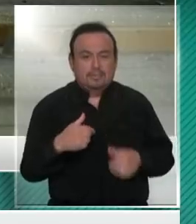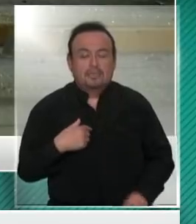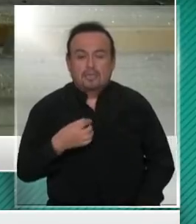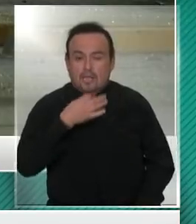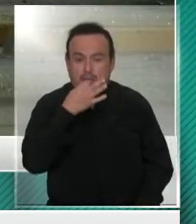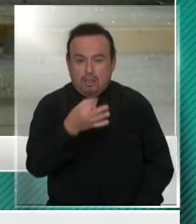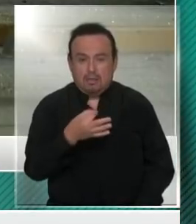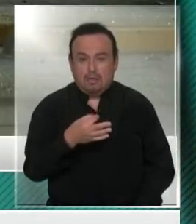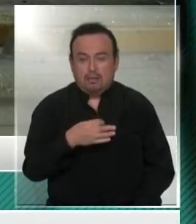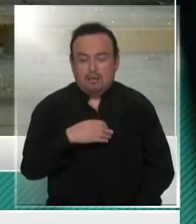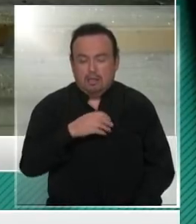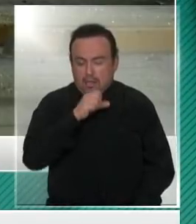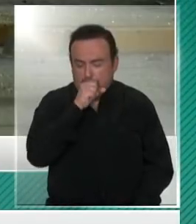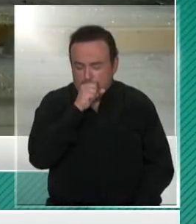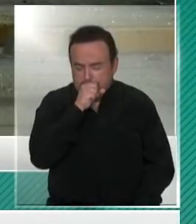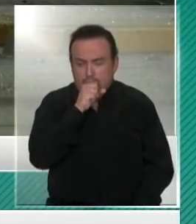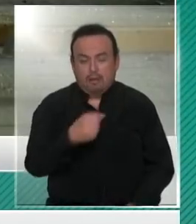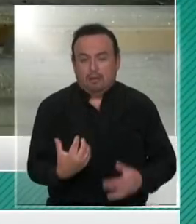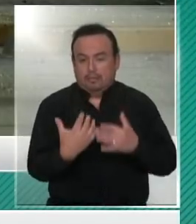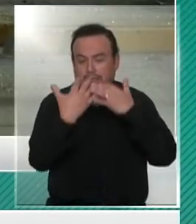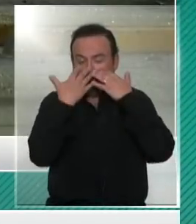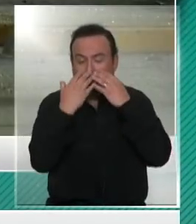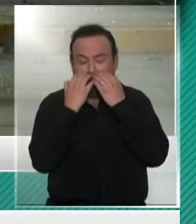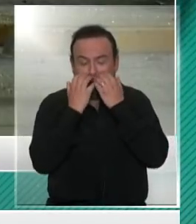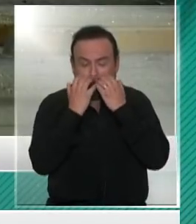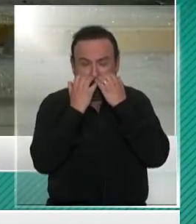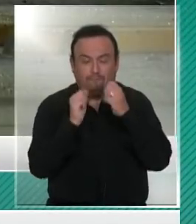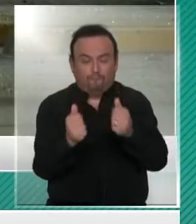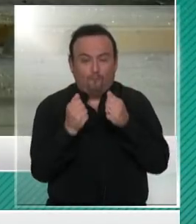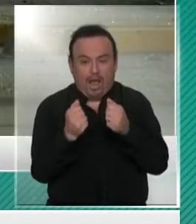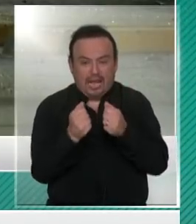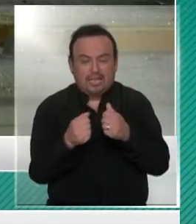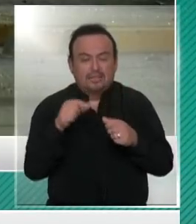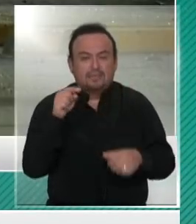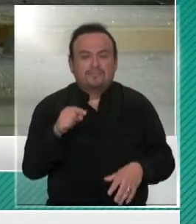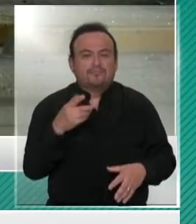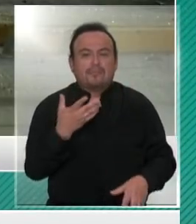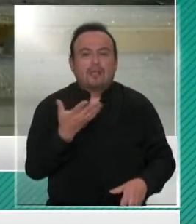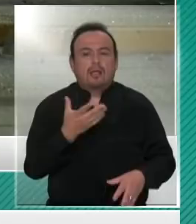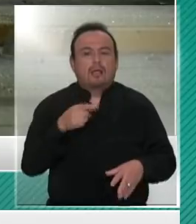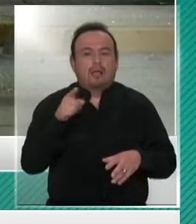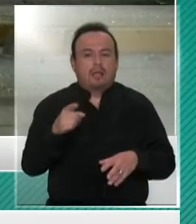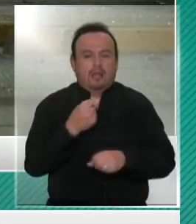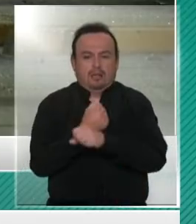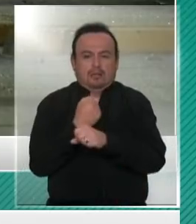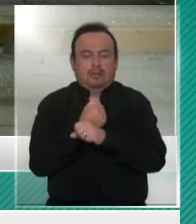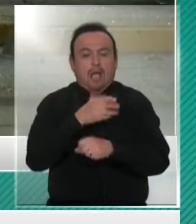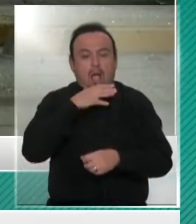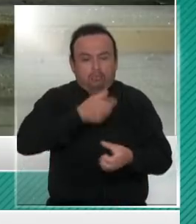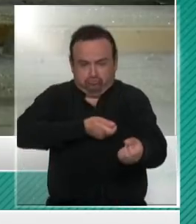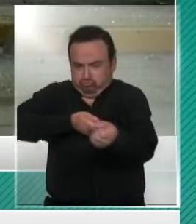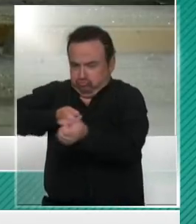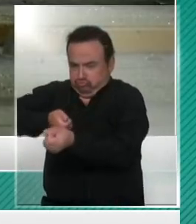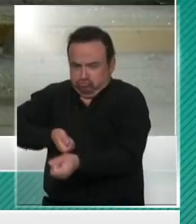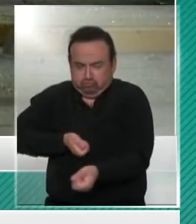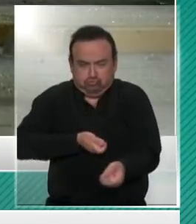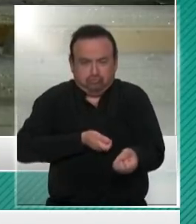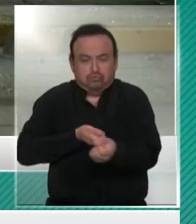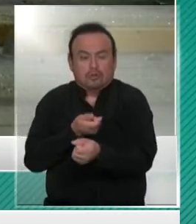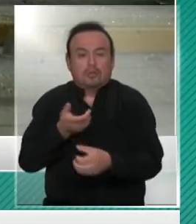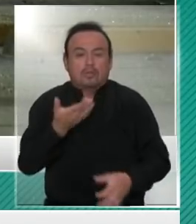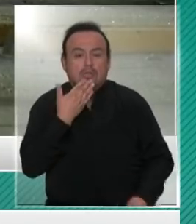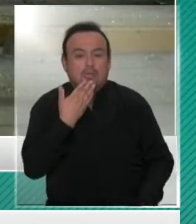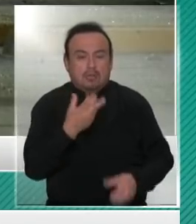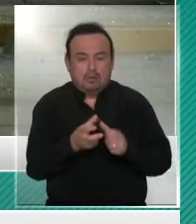que fuerte olor a lacrimógena que se siente hasta ahora por también el actuar del carro lanzagua y también de las